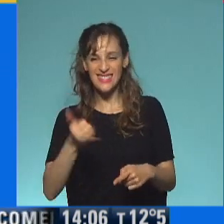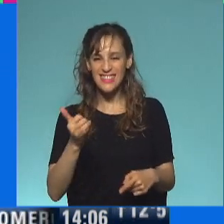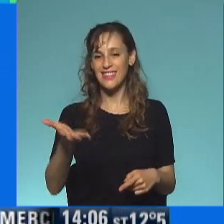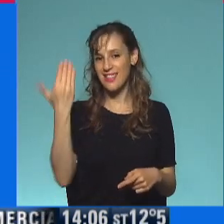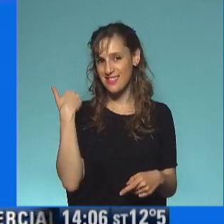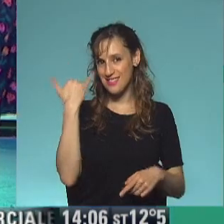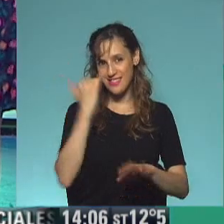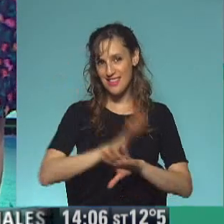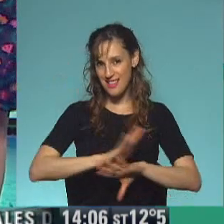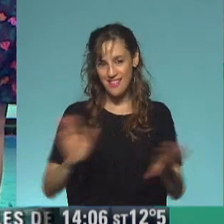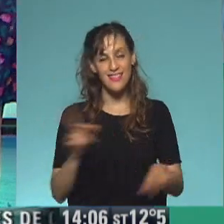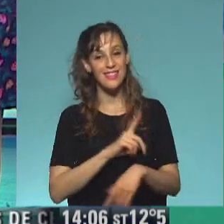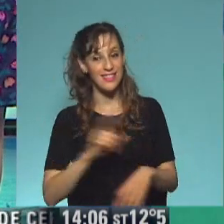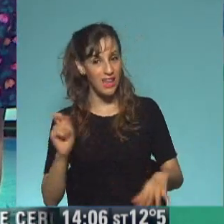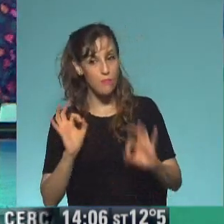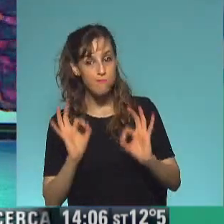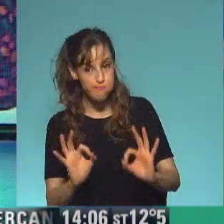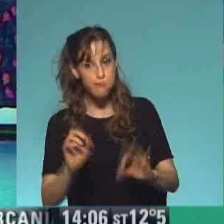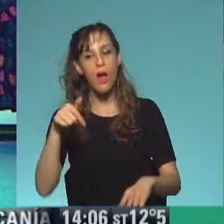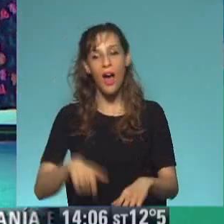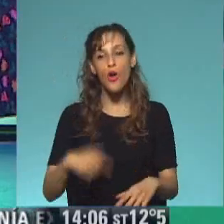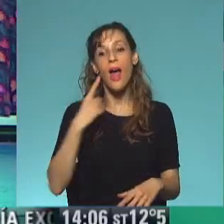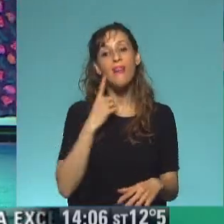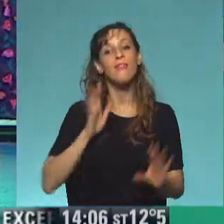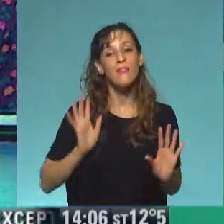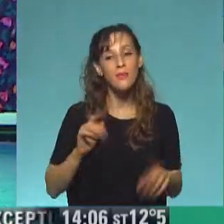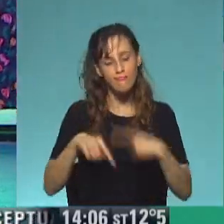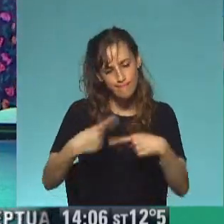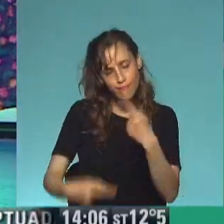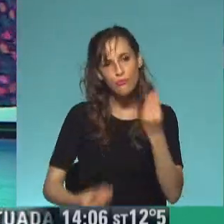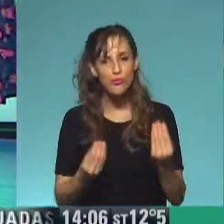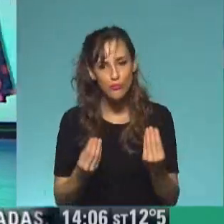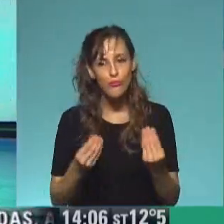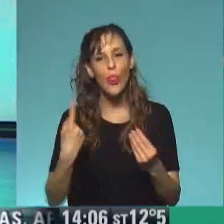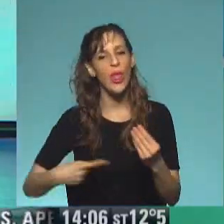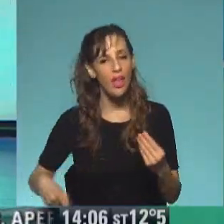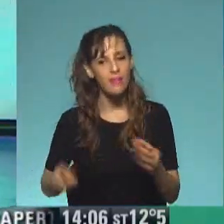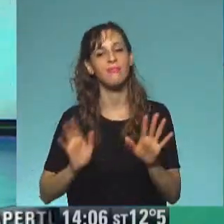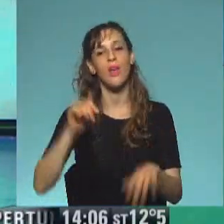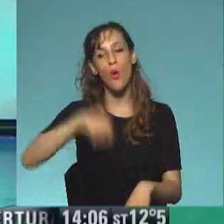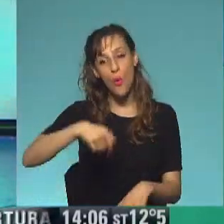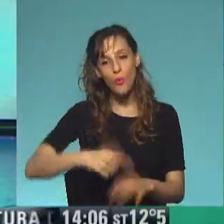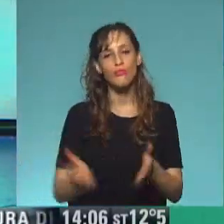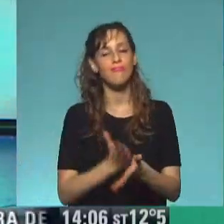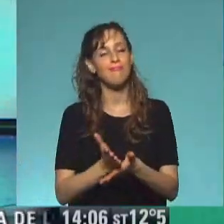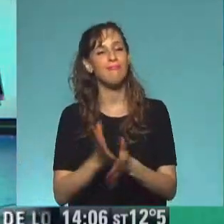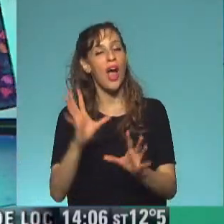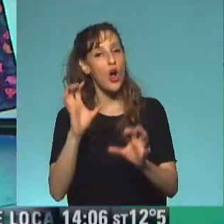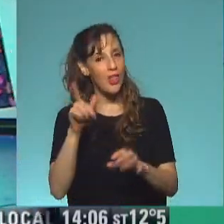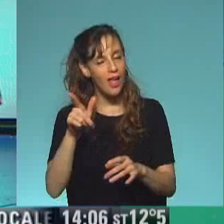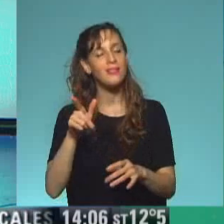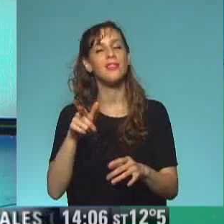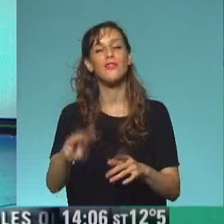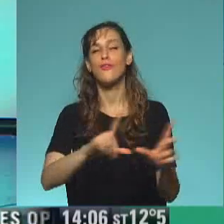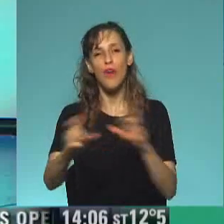imanes, cerramos una colección y ahora tenemos que ver la colección que viene, pero vamos a hablar más adelante. Sí. Les recordamos a todos los que están en sus casas que nos pueden mandar